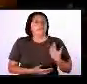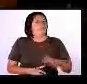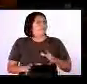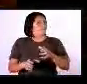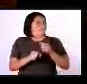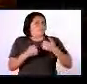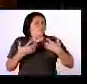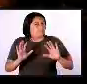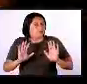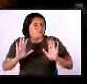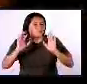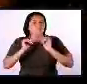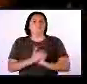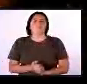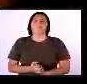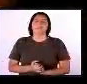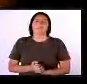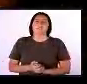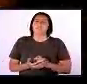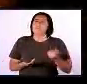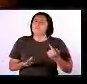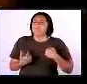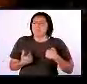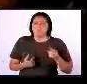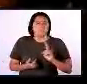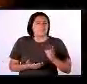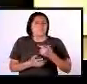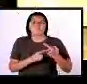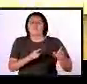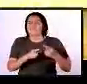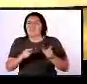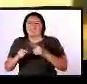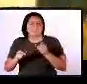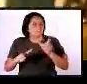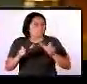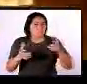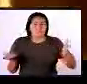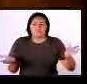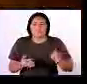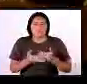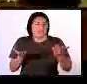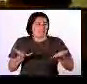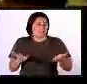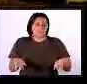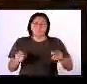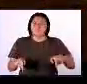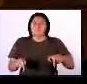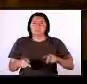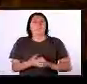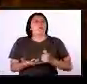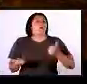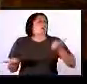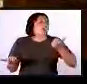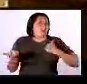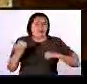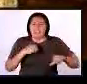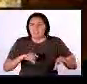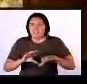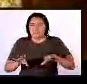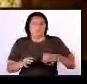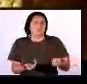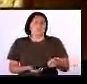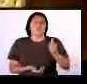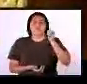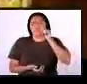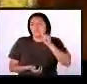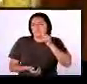cosa maravillosa. Y yo no hago distinciones. Acá para mí han sido